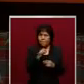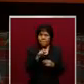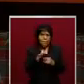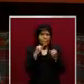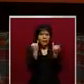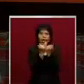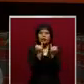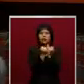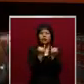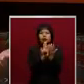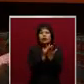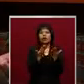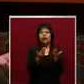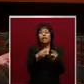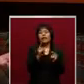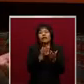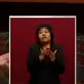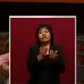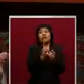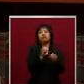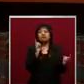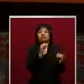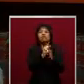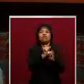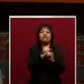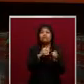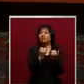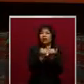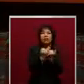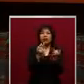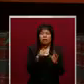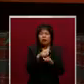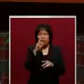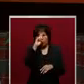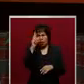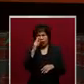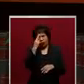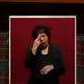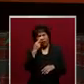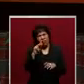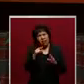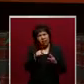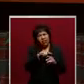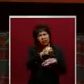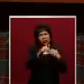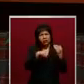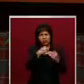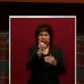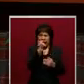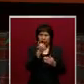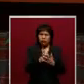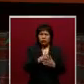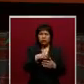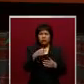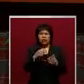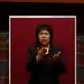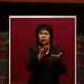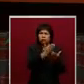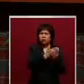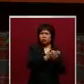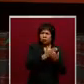sigue estando vigente, pero ahora a distancia. Por lo tanto, tú recordarás que los alumnos tienen una carpeta de experiencias.